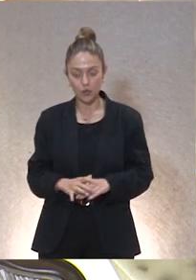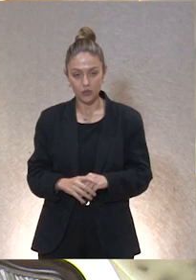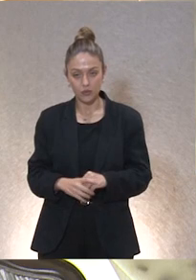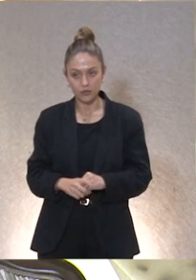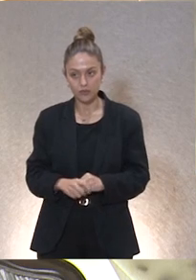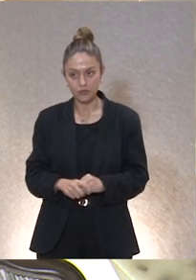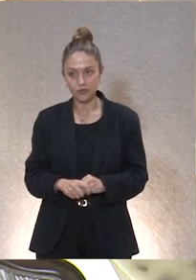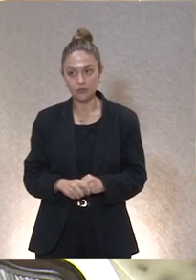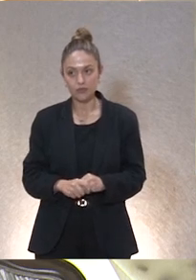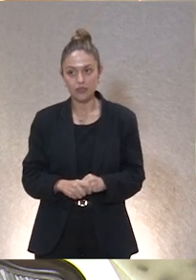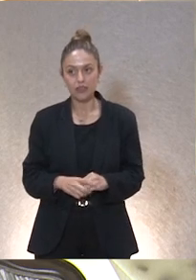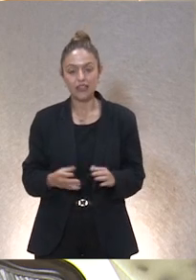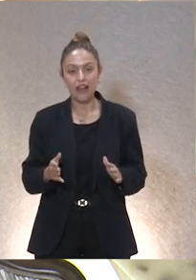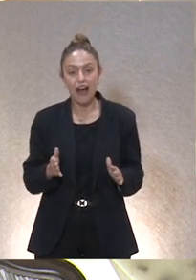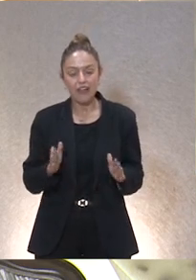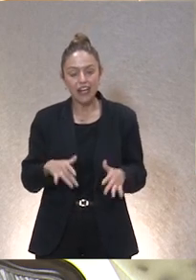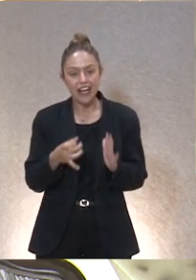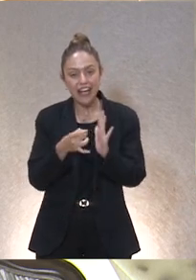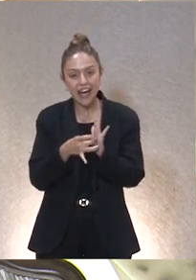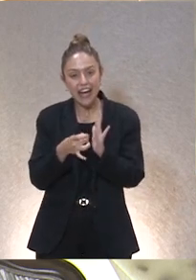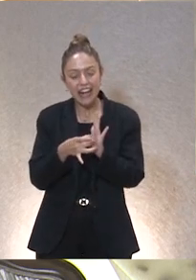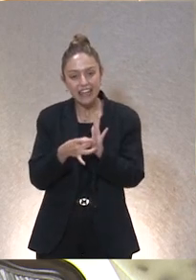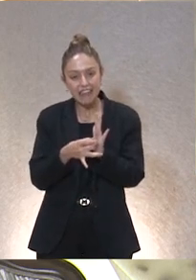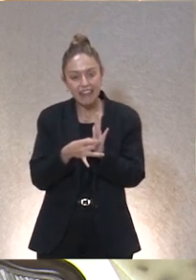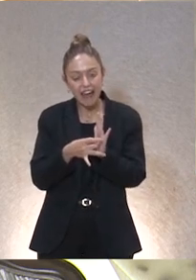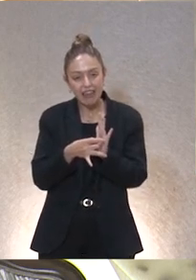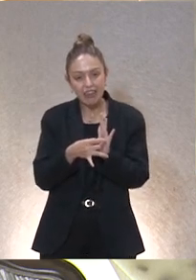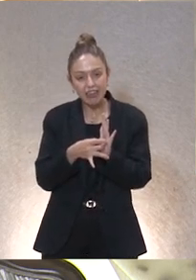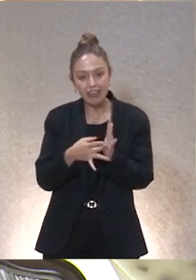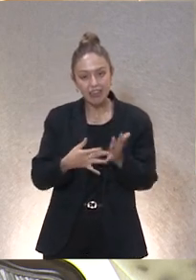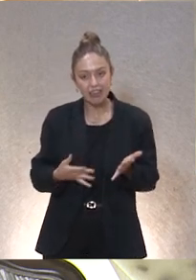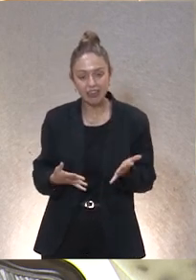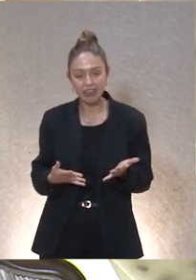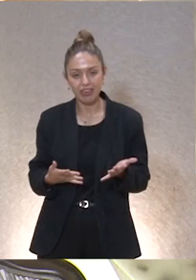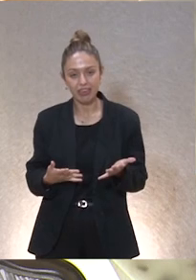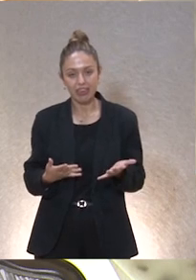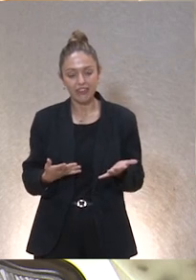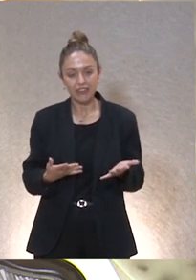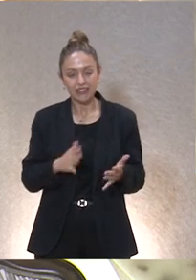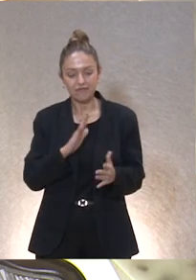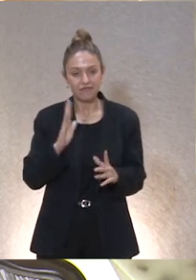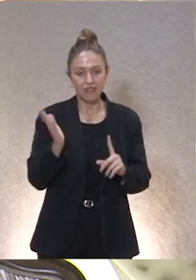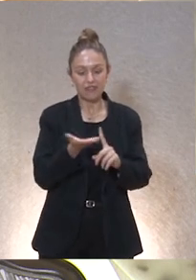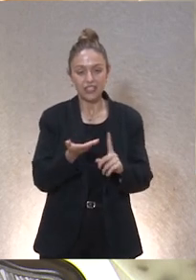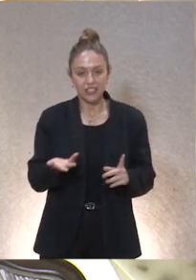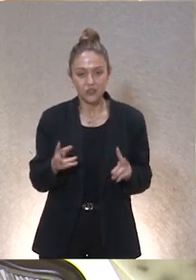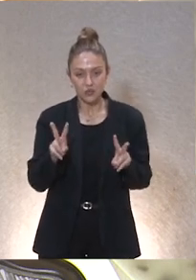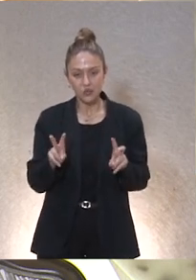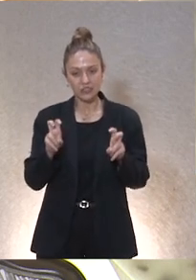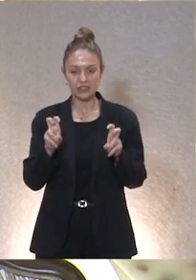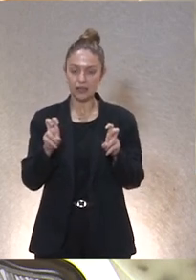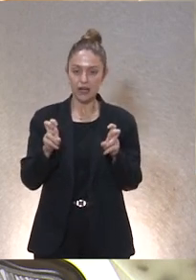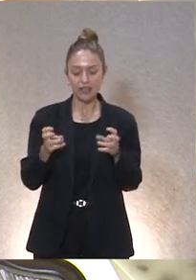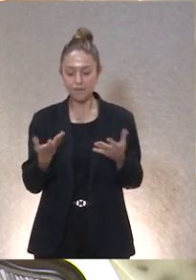eh matamos la calidad de esa gente joven y esto que es un tema de fondo no no lo